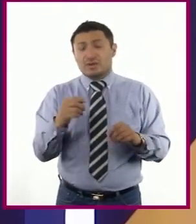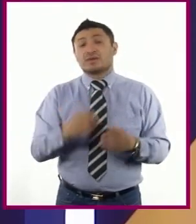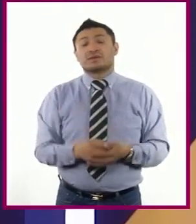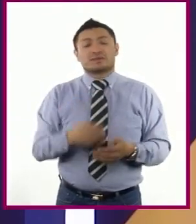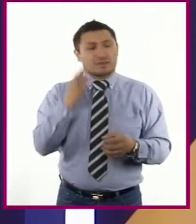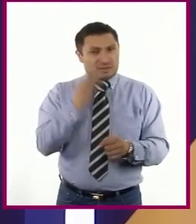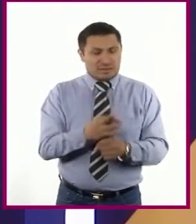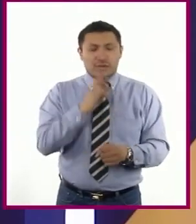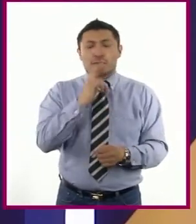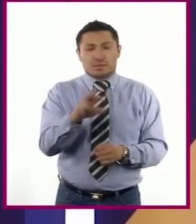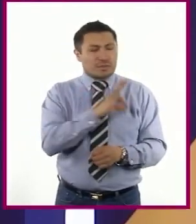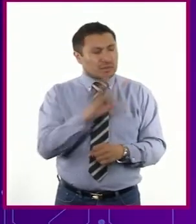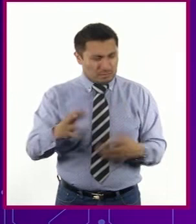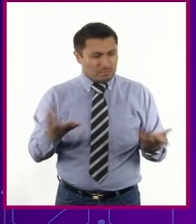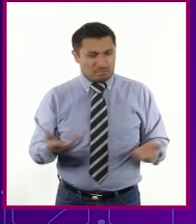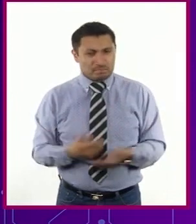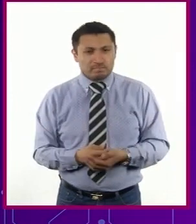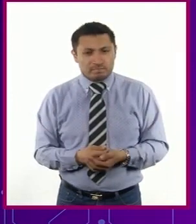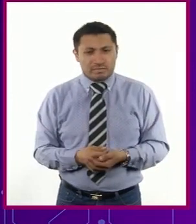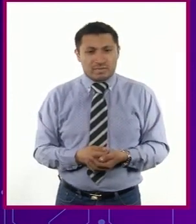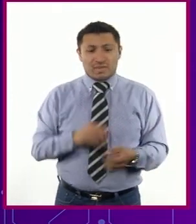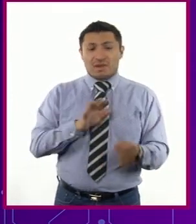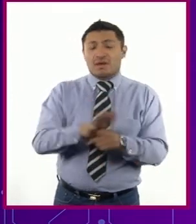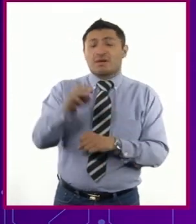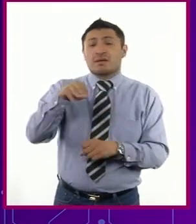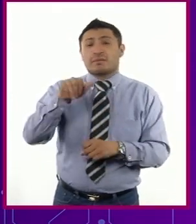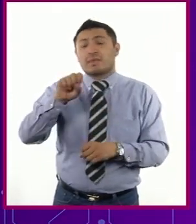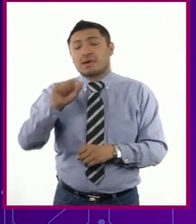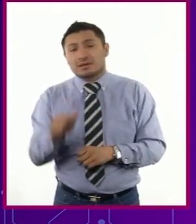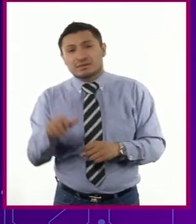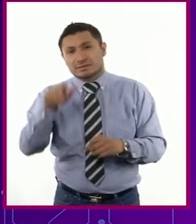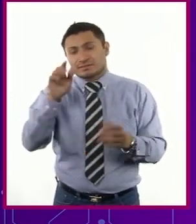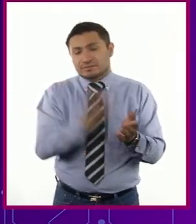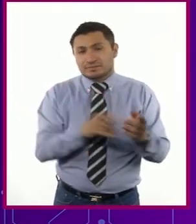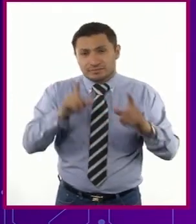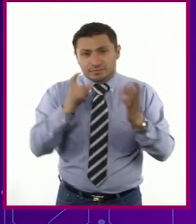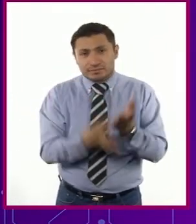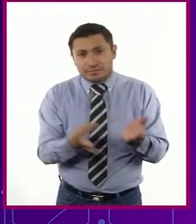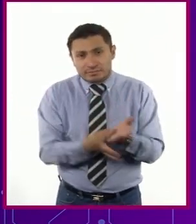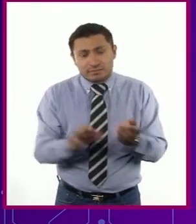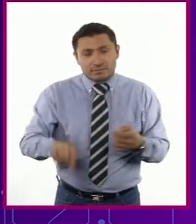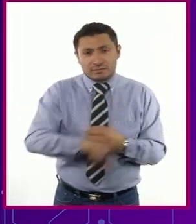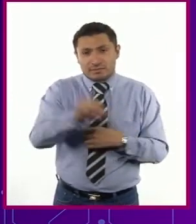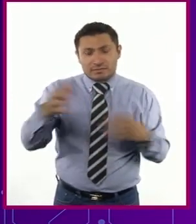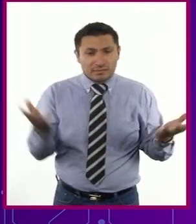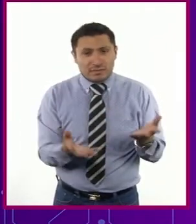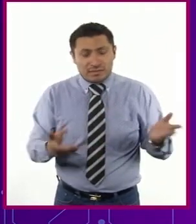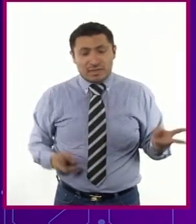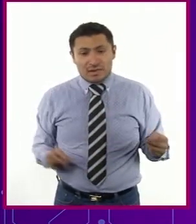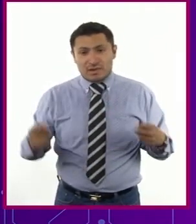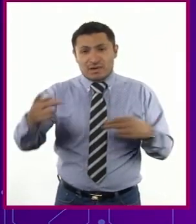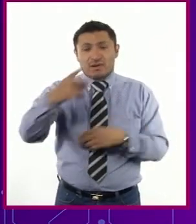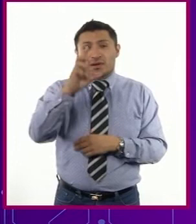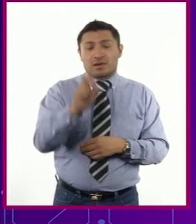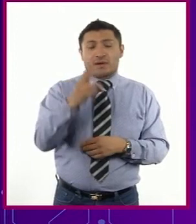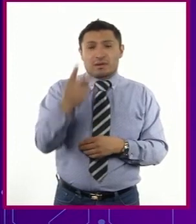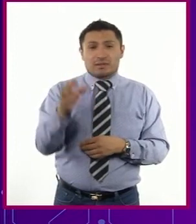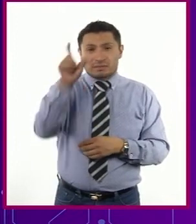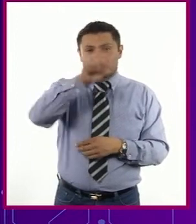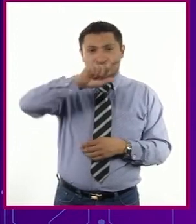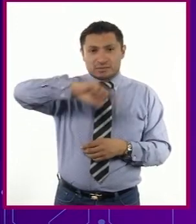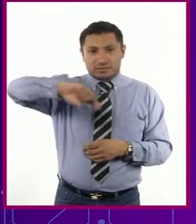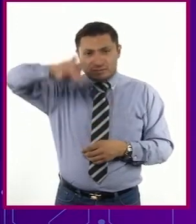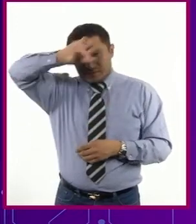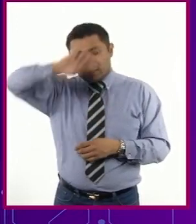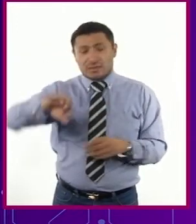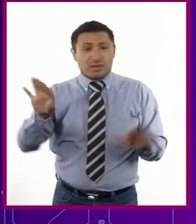la pregunta inicial del problema. ¿Cuál es la masa de la lámina después de realizar el recorte de las 32 figuras?